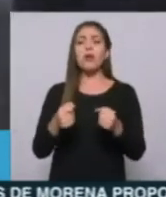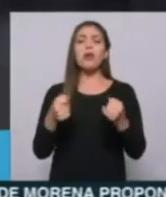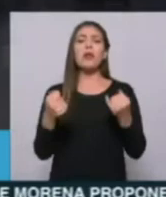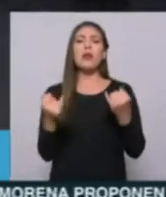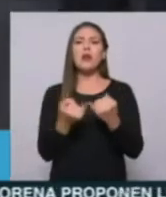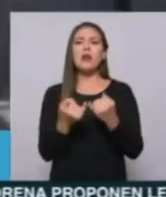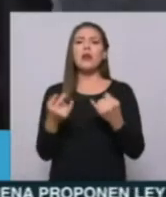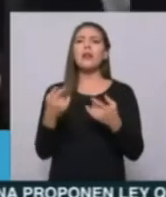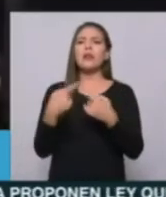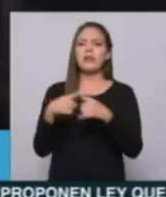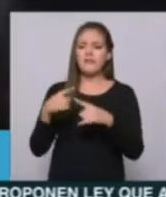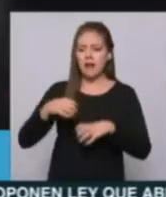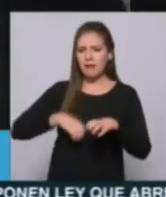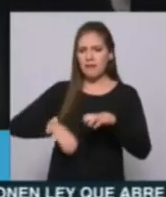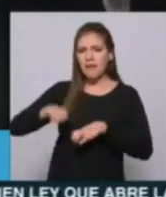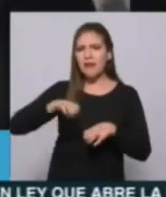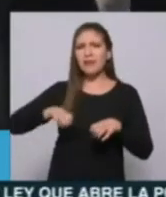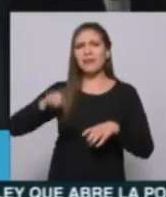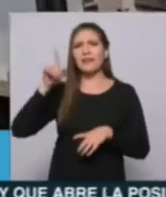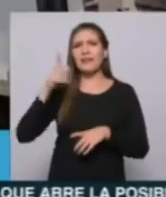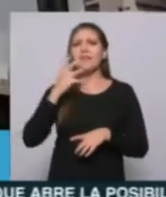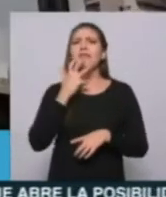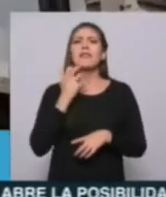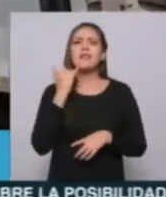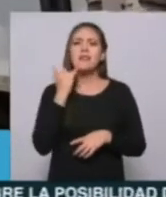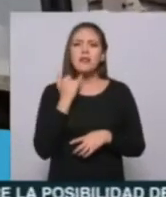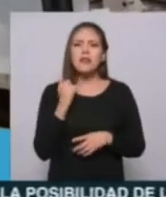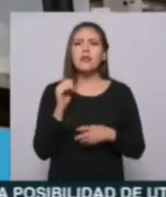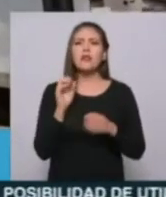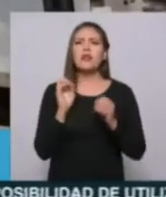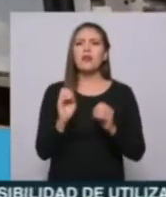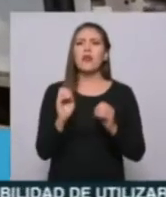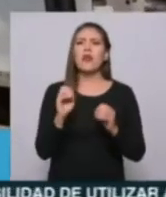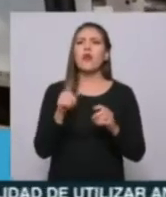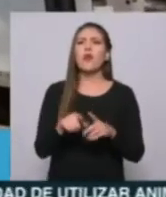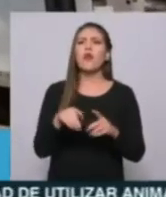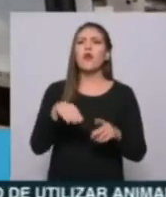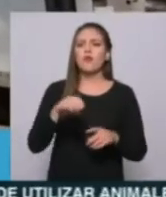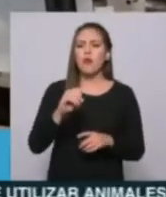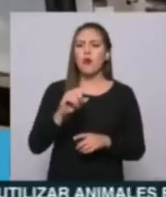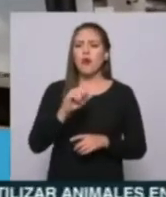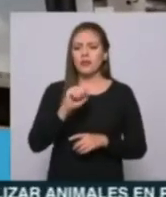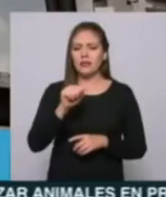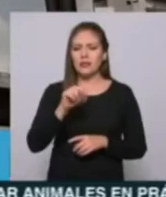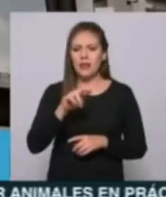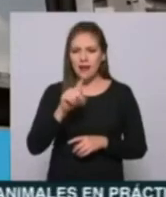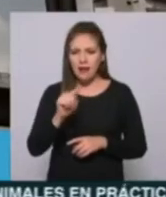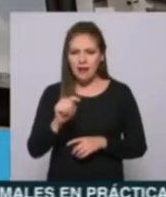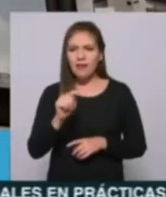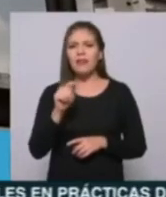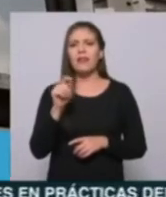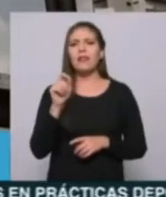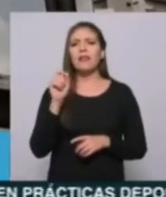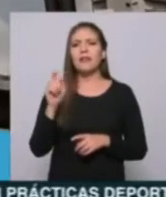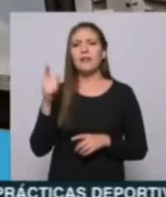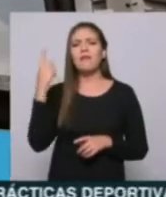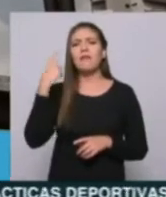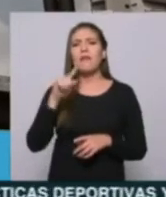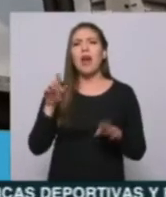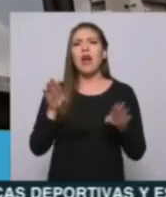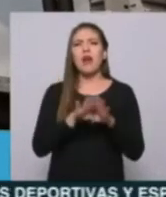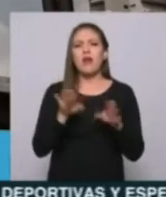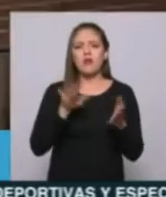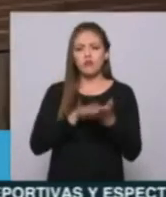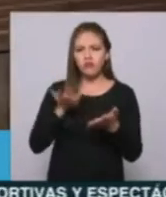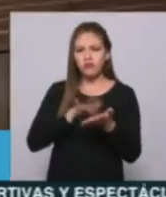empresas israelíes, con organizaciones como el Mossad, también en el terreno de la cooperación de